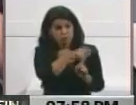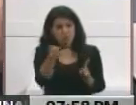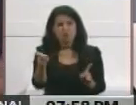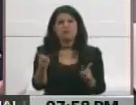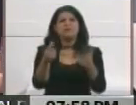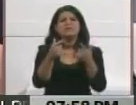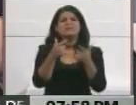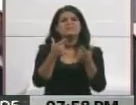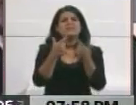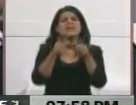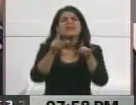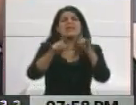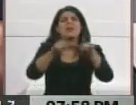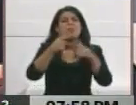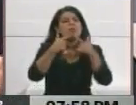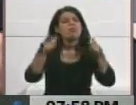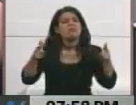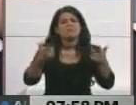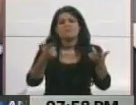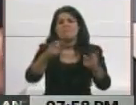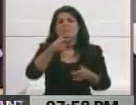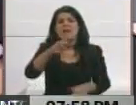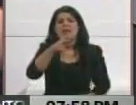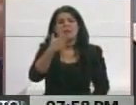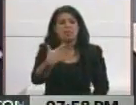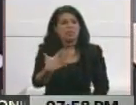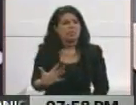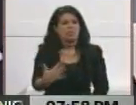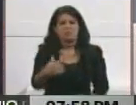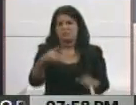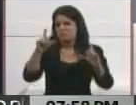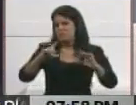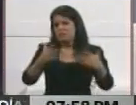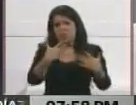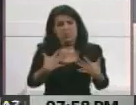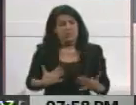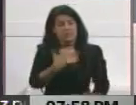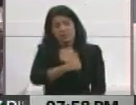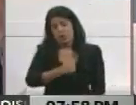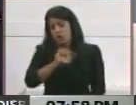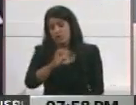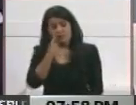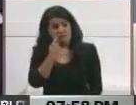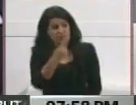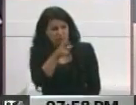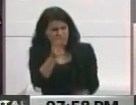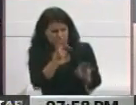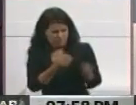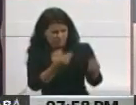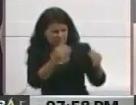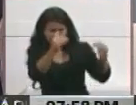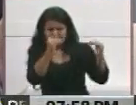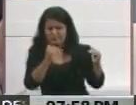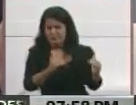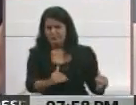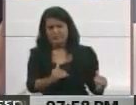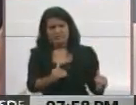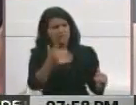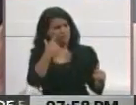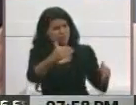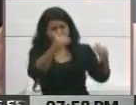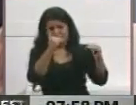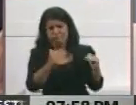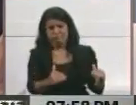trapacero escatológico menguado mediocre lamentable hay que ver lo que eso debe significar para las